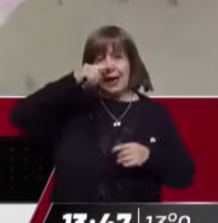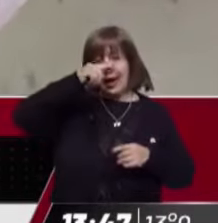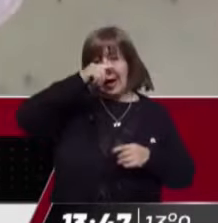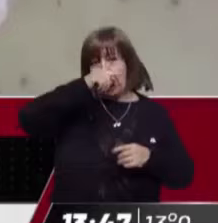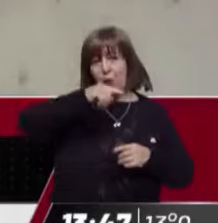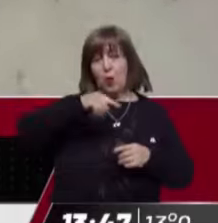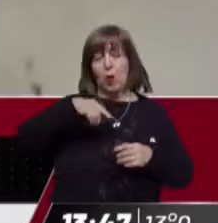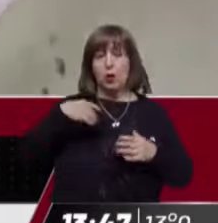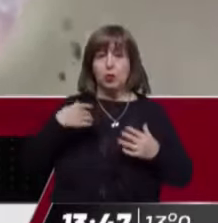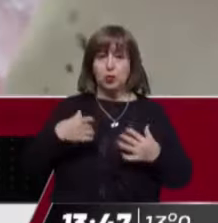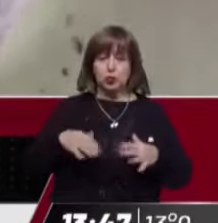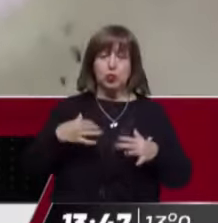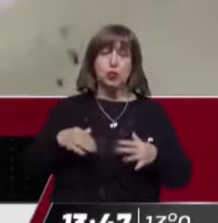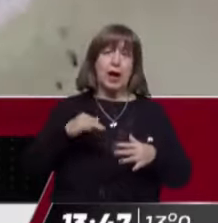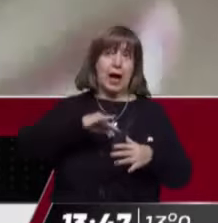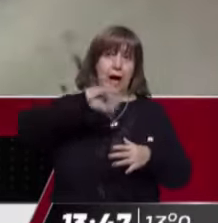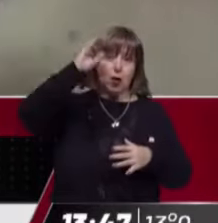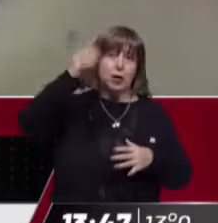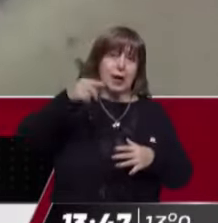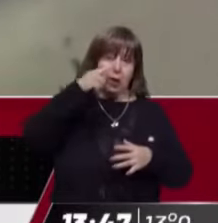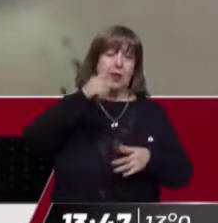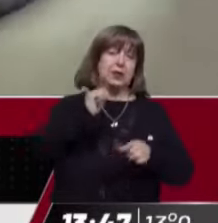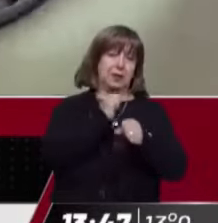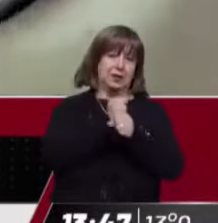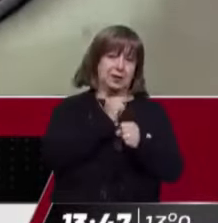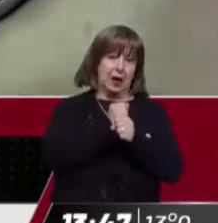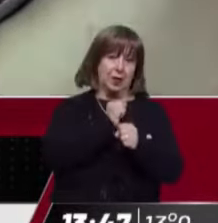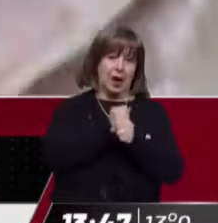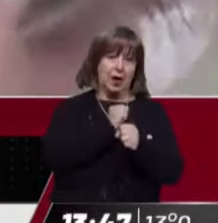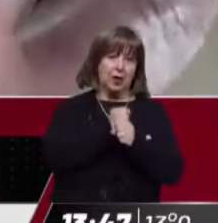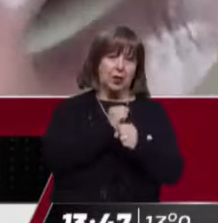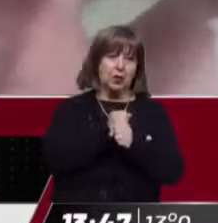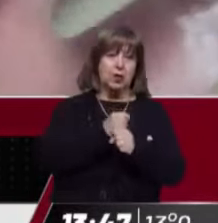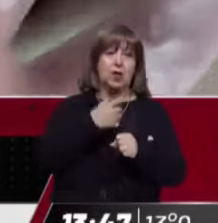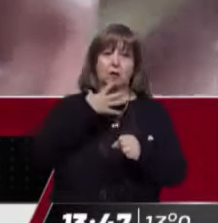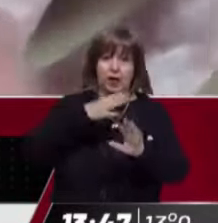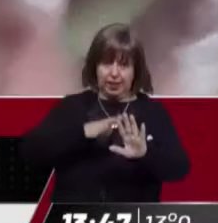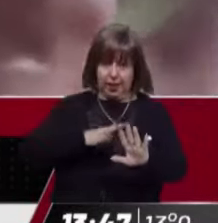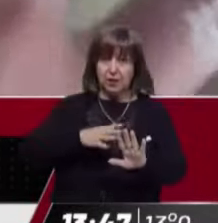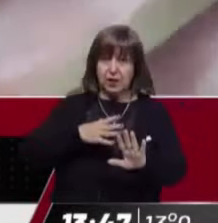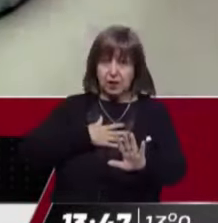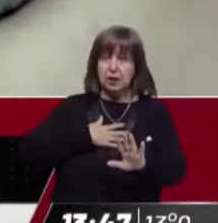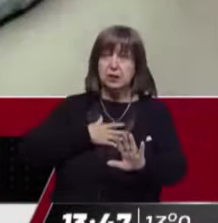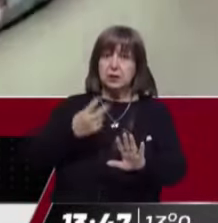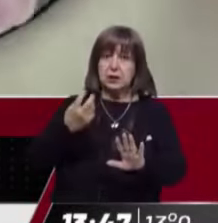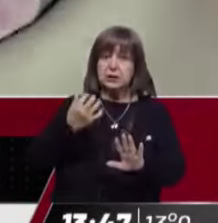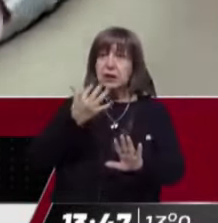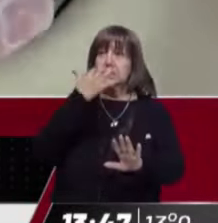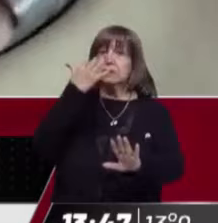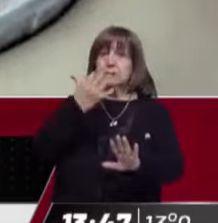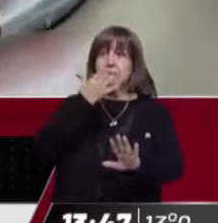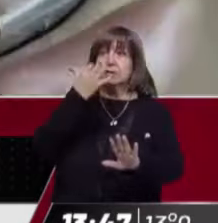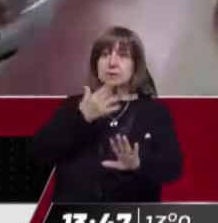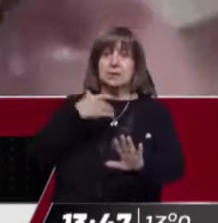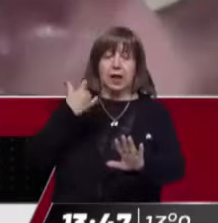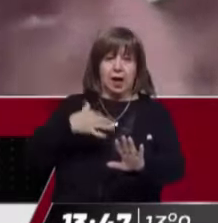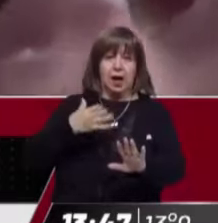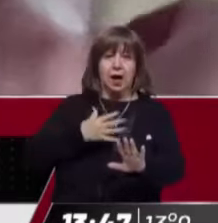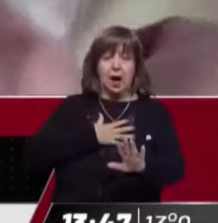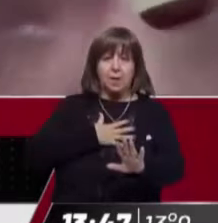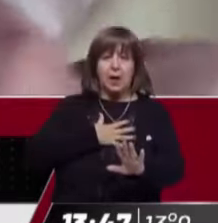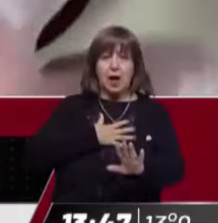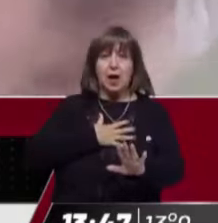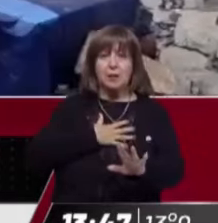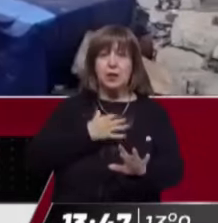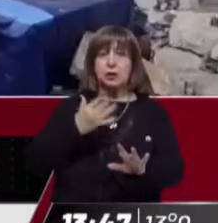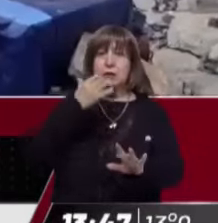claro, sí, es muy alto. Es muy alto. Que ahí porque se cortó, pero era como, para, necesito respirar. Sí. Bueno. Pero sí, falta el